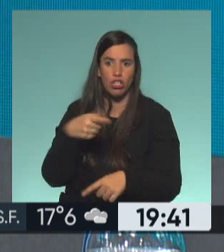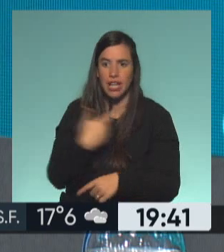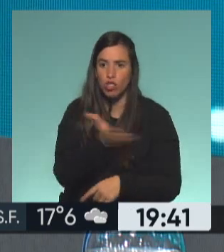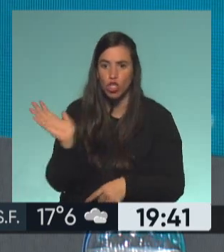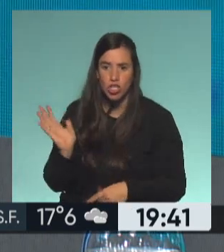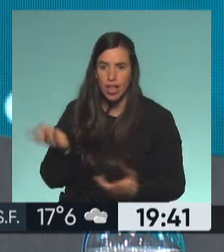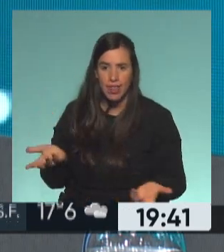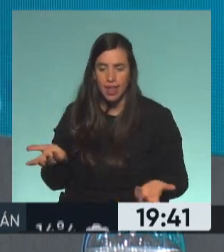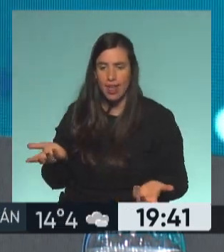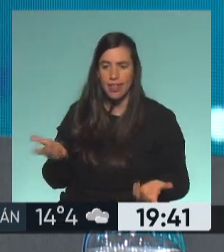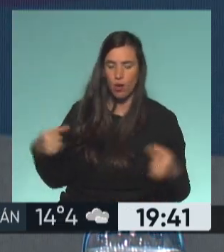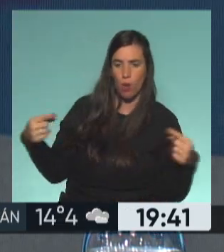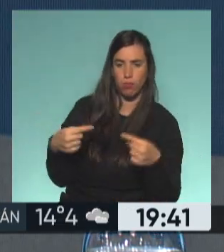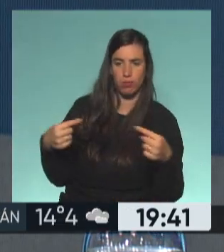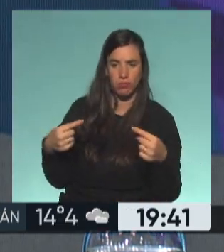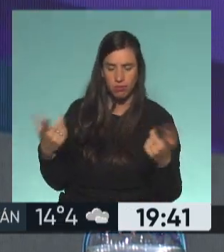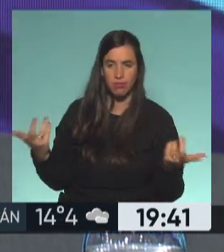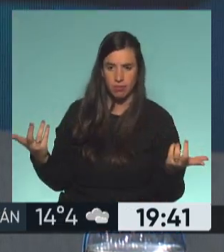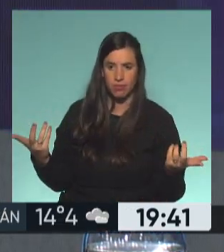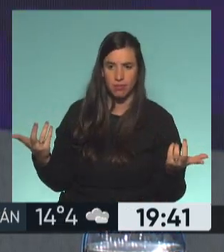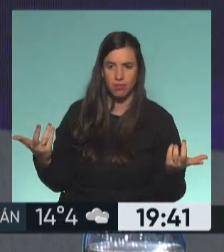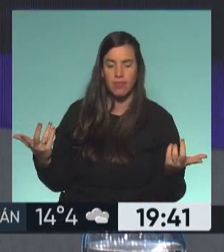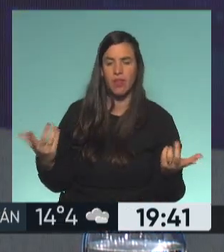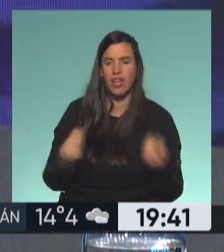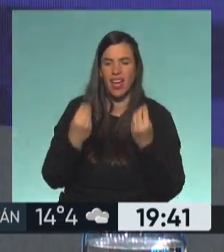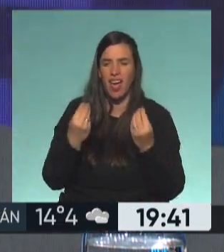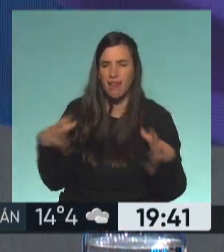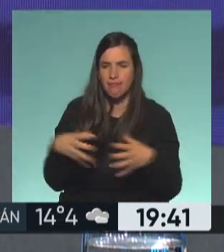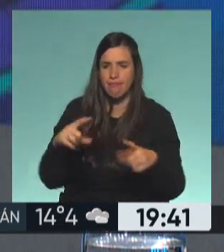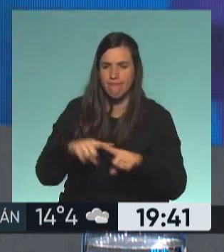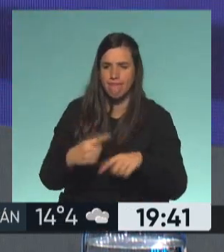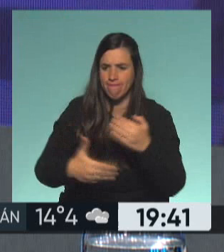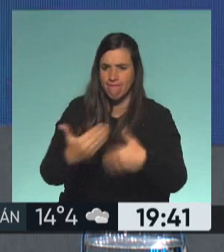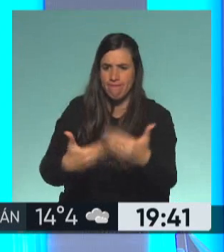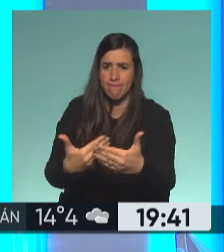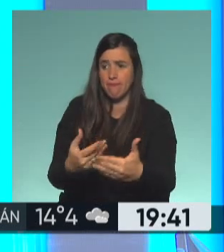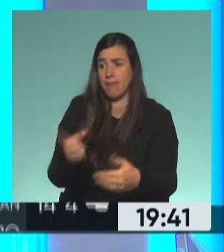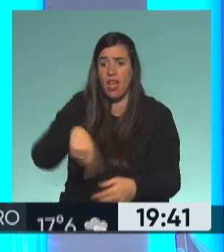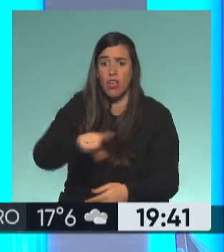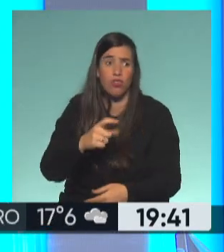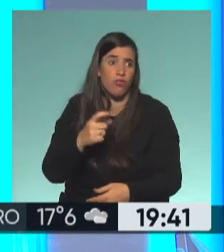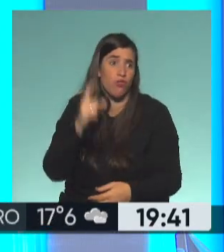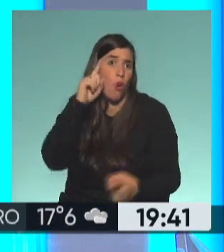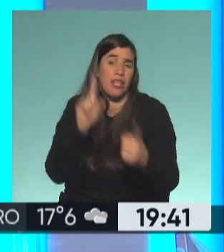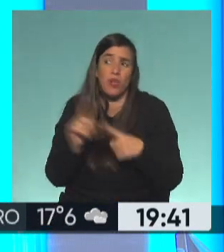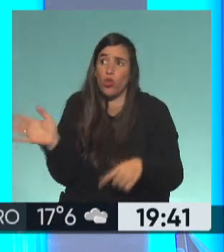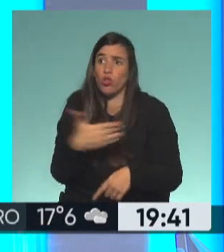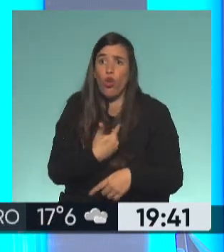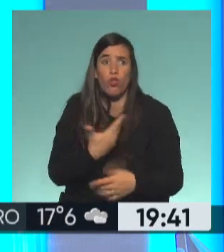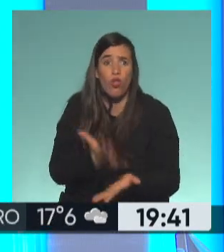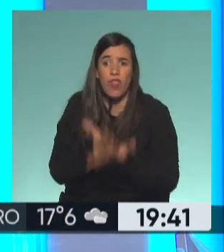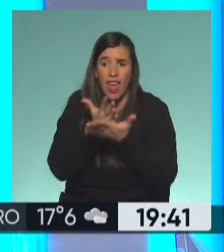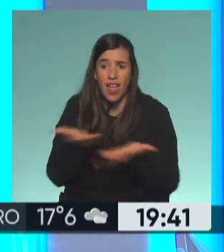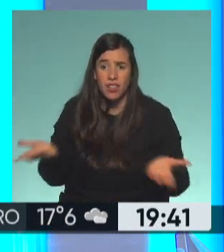plantear quizá lógicas disruptivas que puedan hacer básicamente lo que queremos todos, que es garantizar más derechos, ¿no? Es que me parece que se ha comprendido muy mal